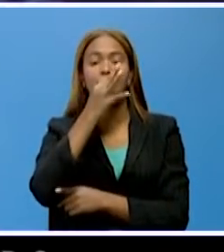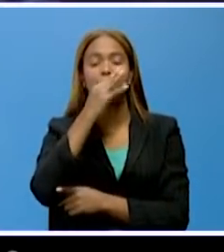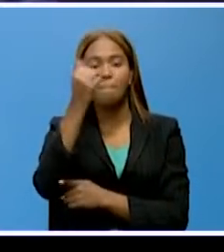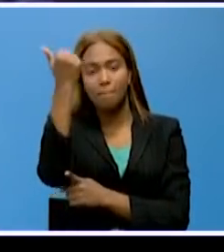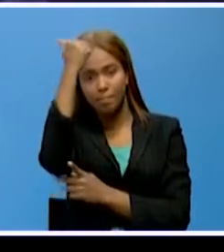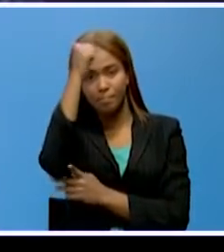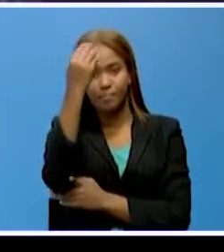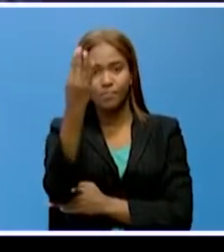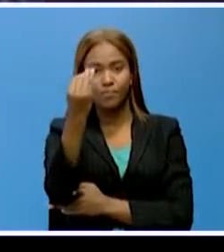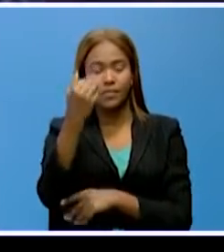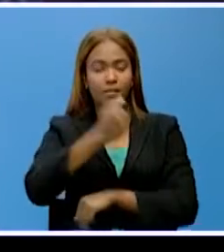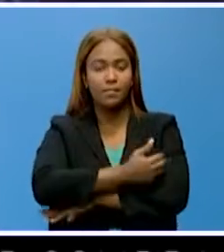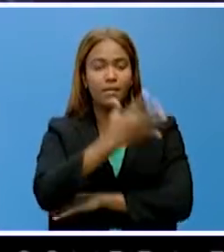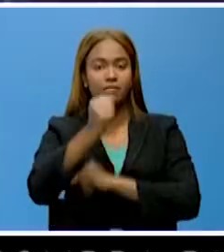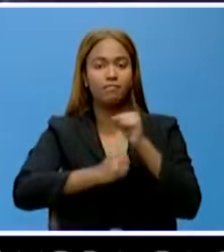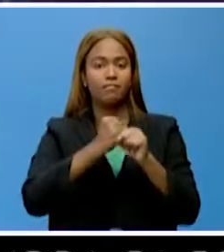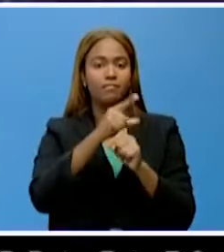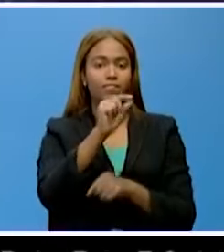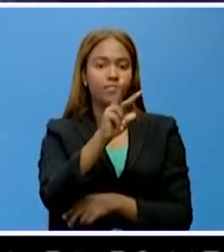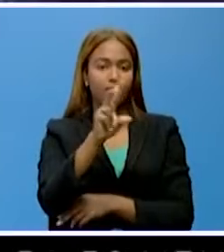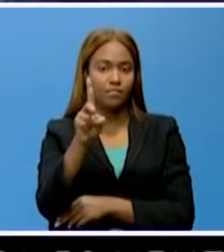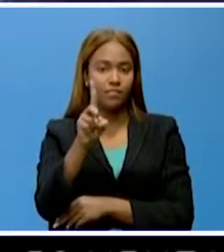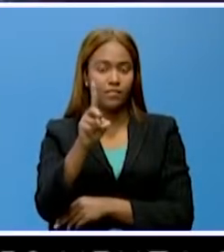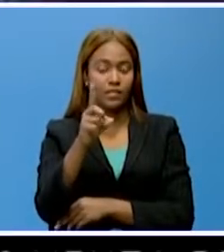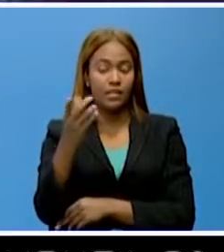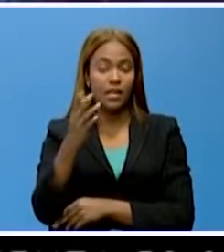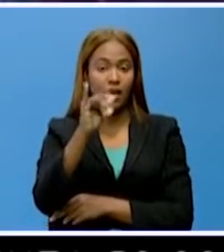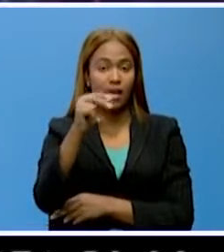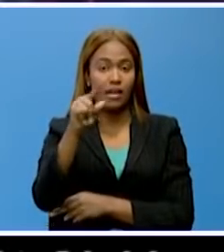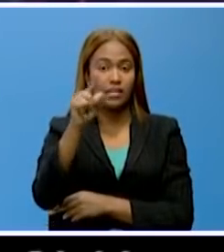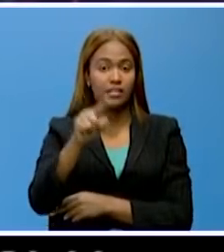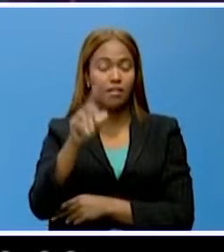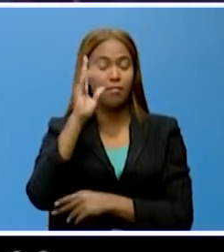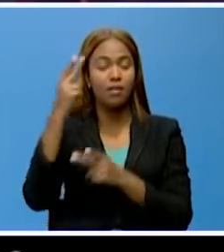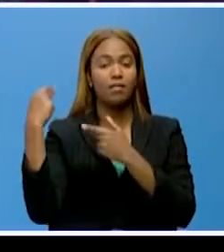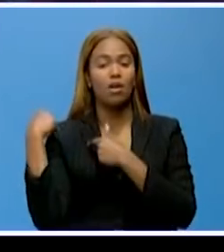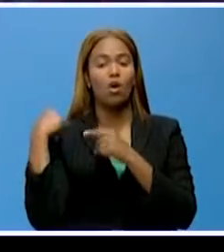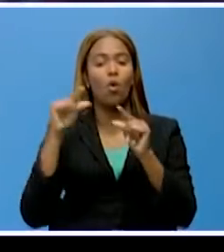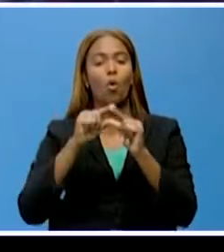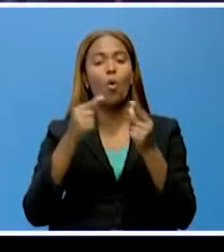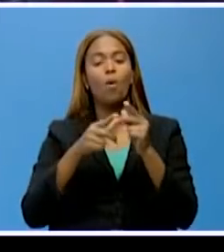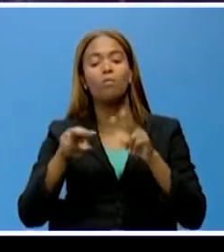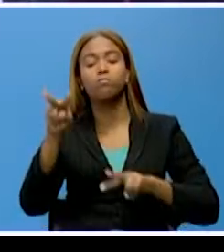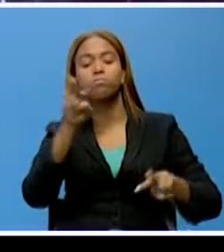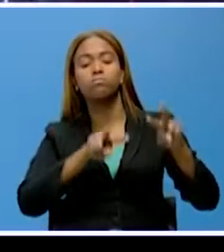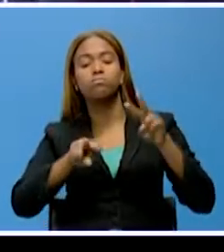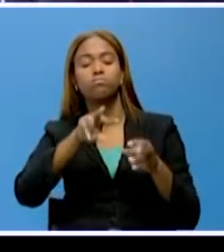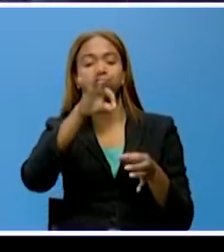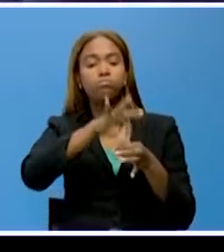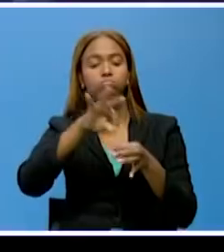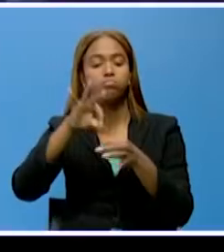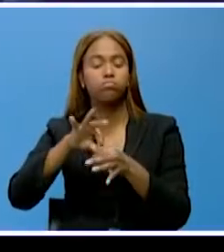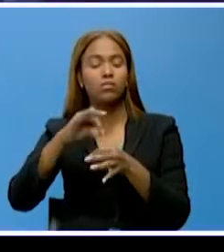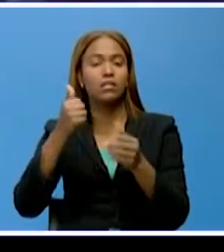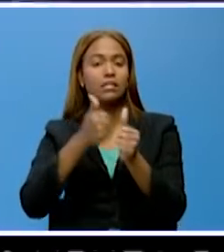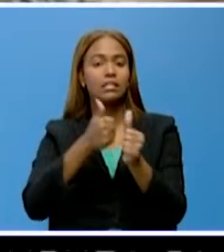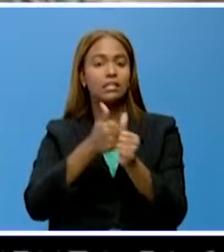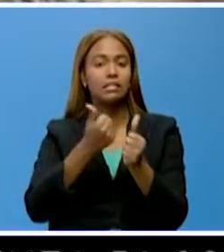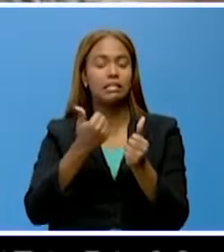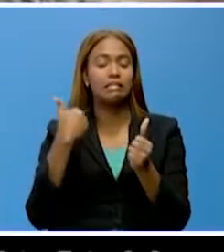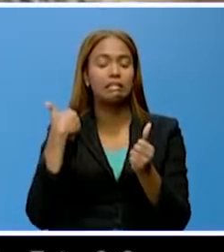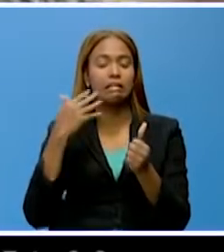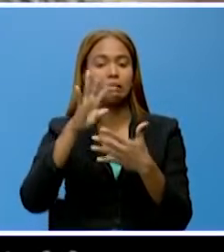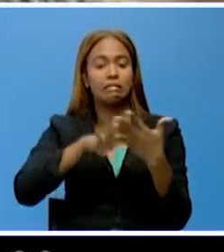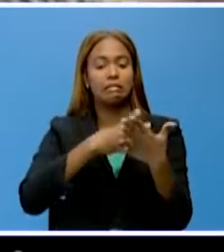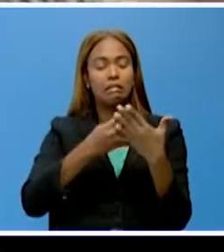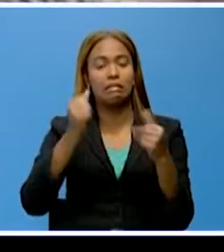domingo 14 de marzo de 2021. Jaques Liranzo encabezará el grupo de observación electoral de UNIORE, agotando una